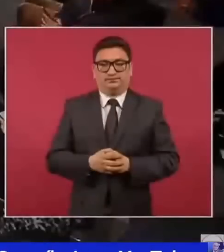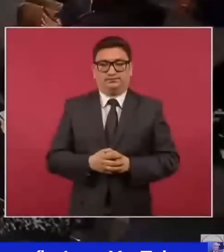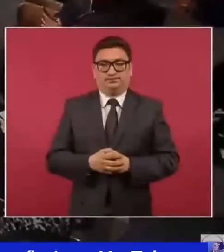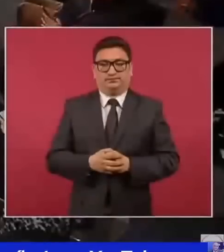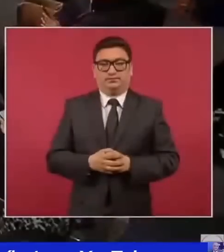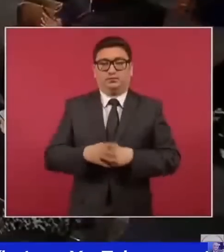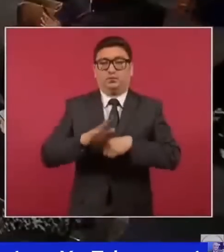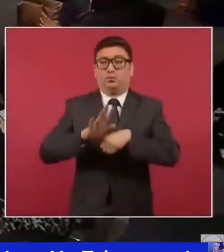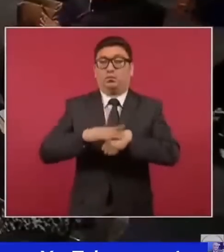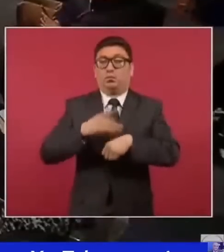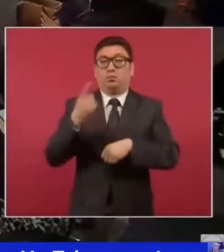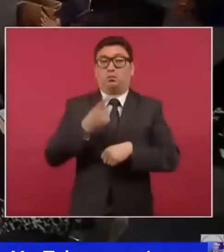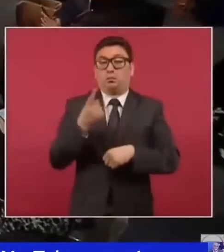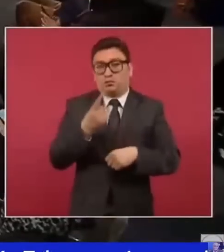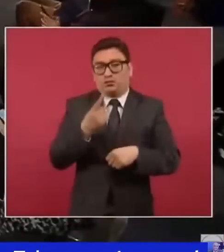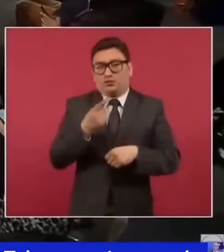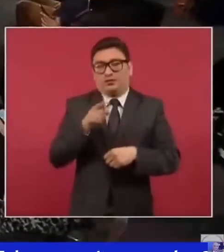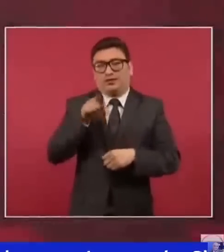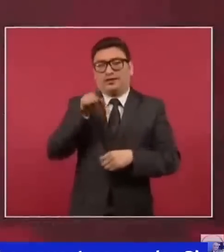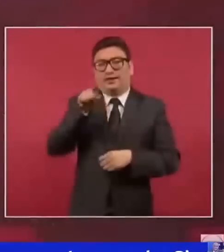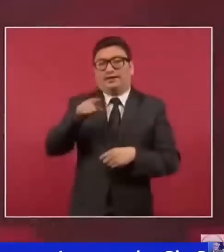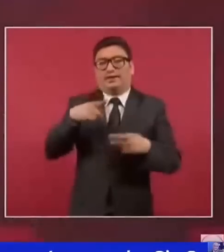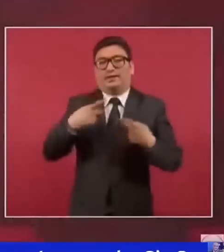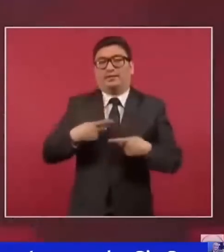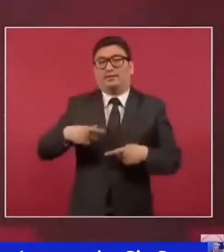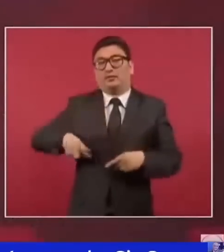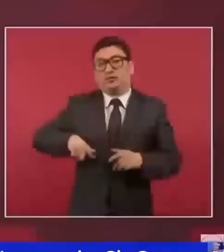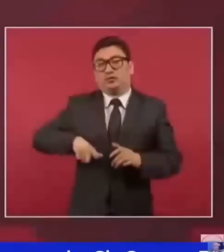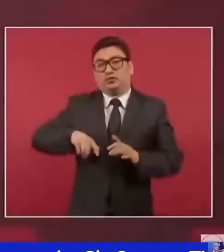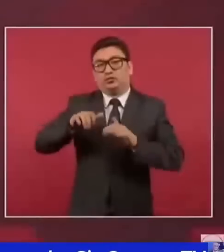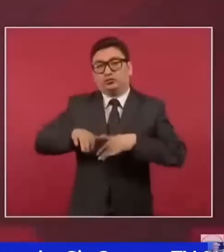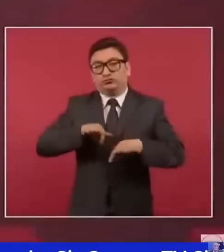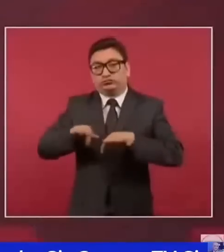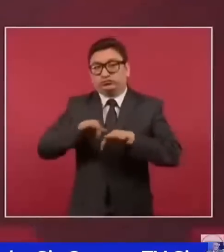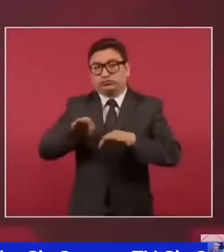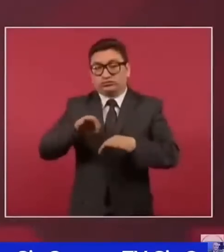porque está incumpliendo su